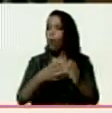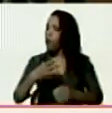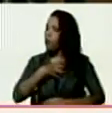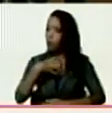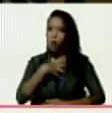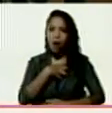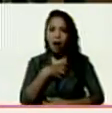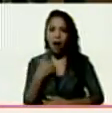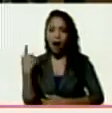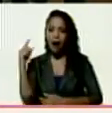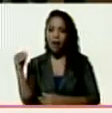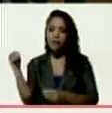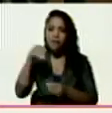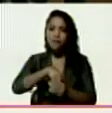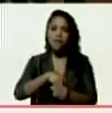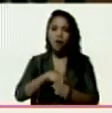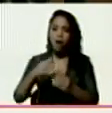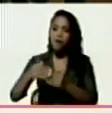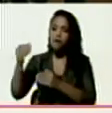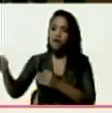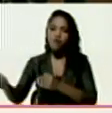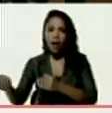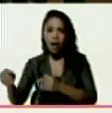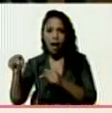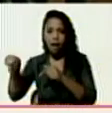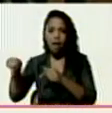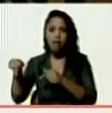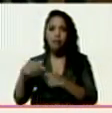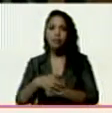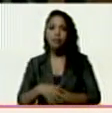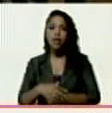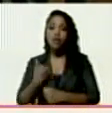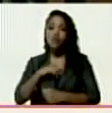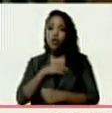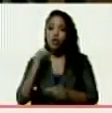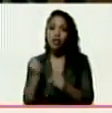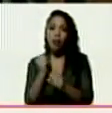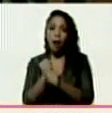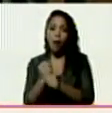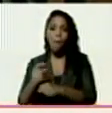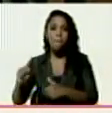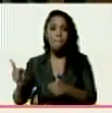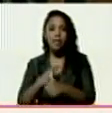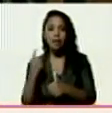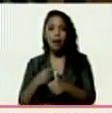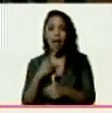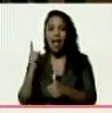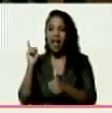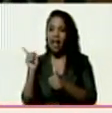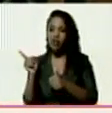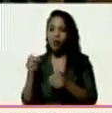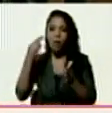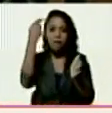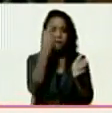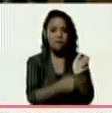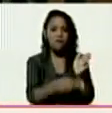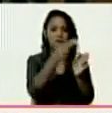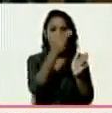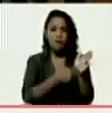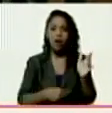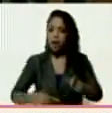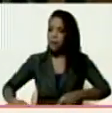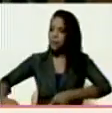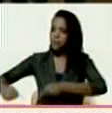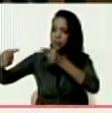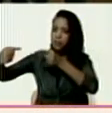nadie fuera de ella. Y nuestro rol fundamental es erradicar la